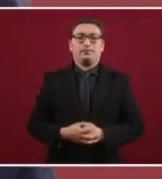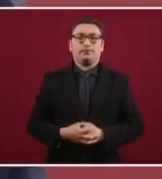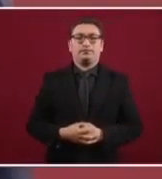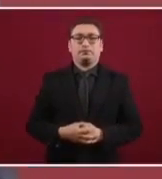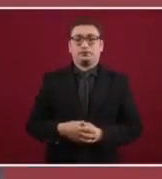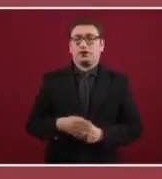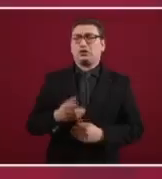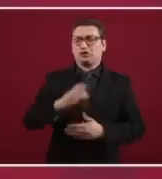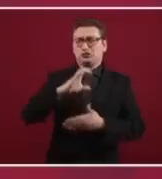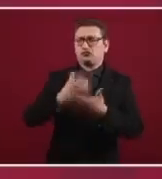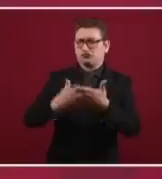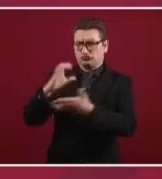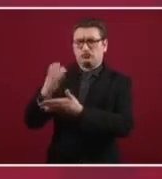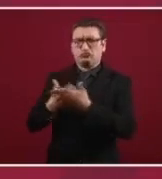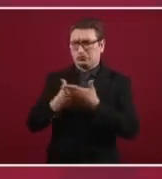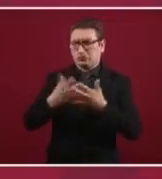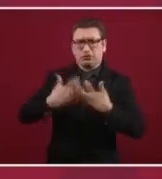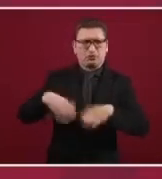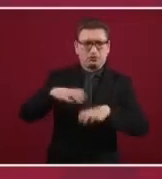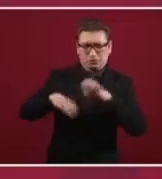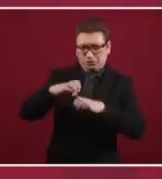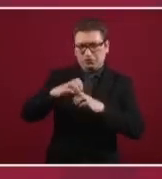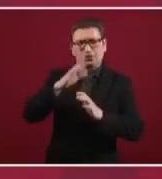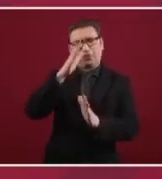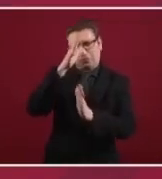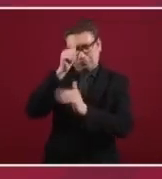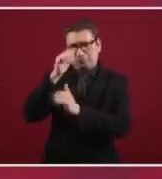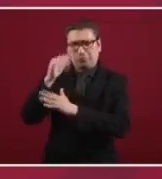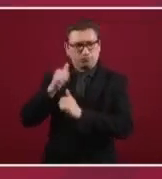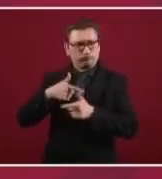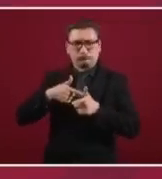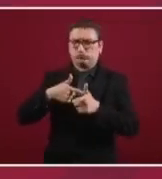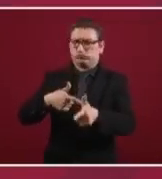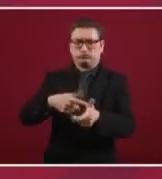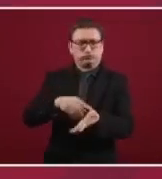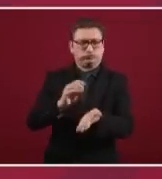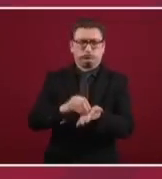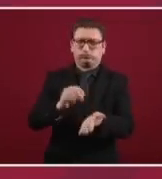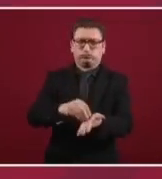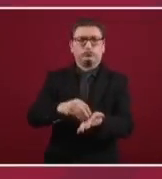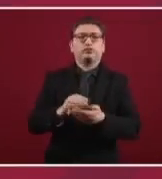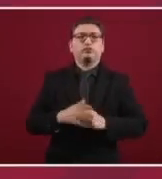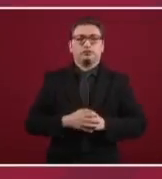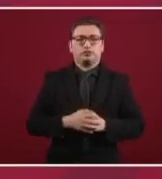ese acuerdo con las calificadoras sobre lo que cuestan.